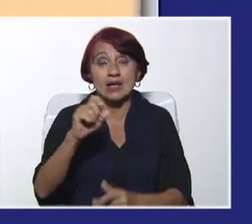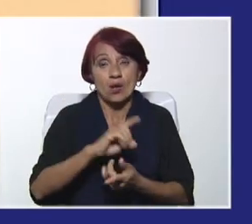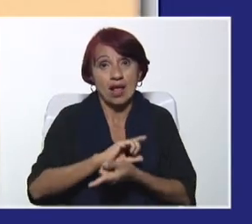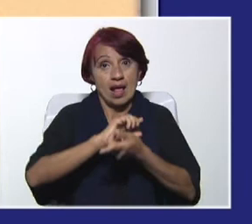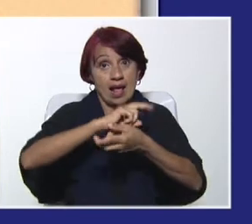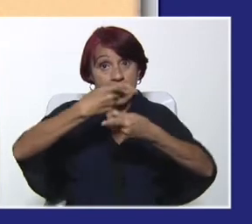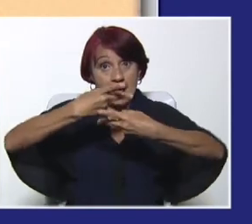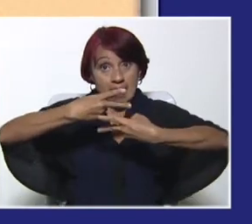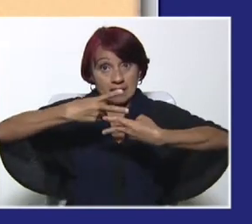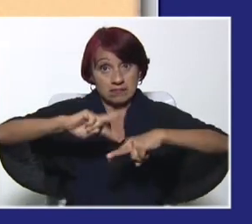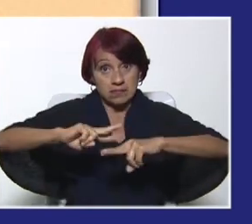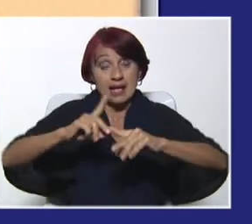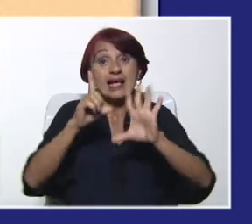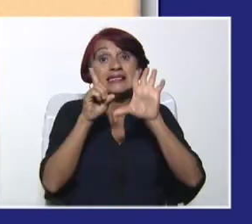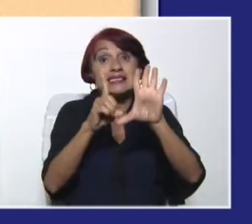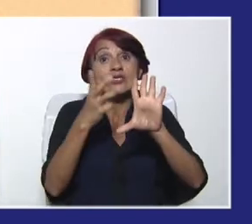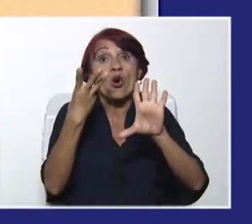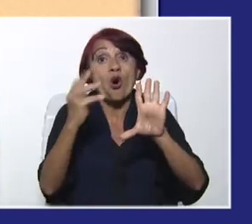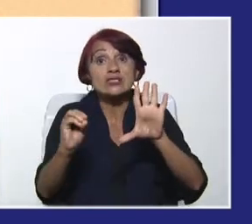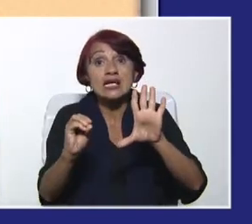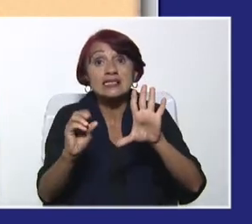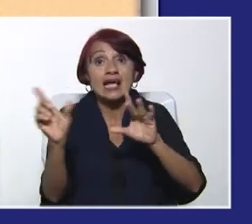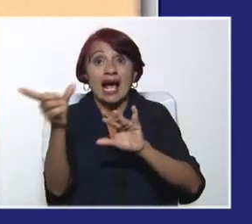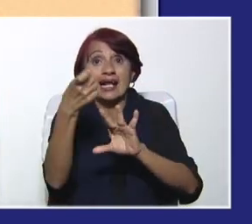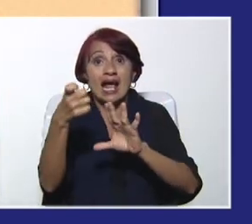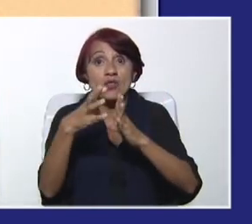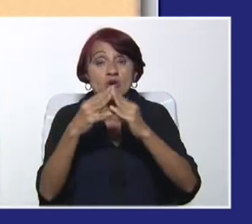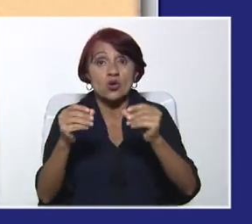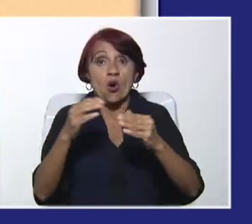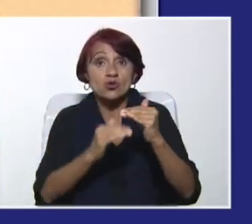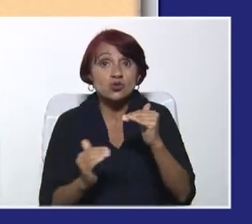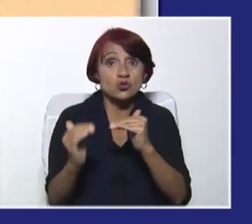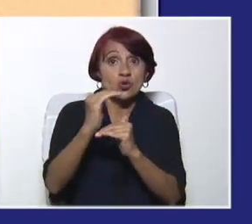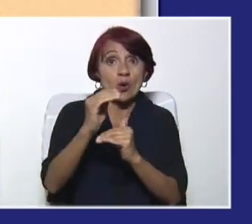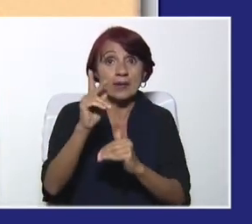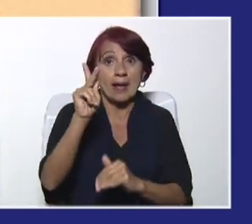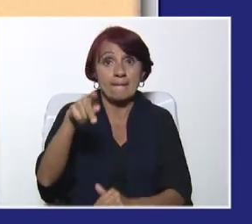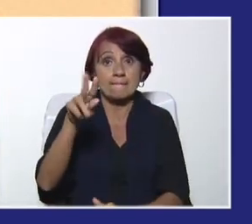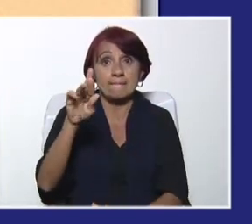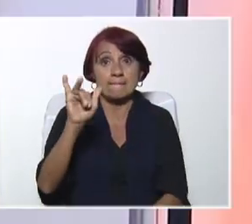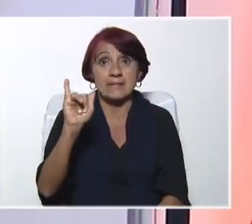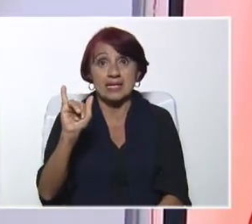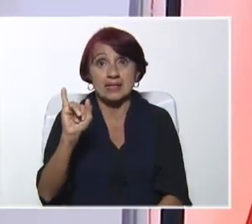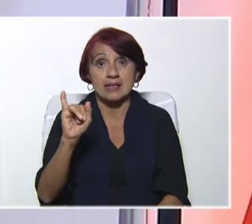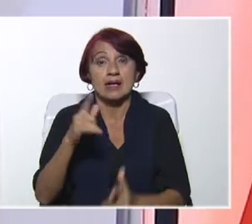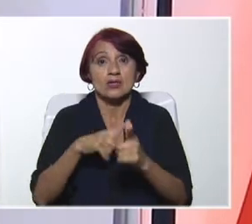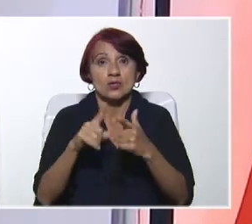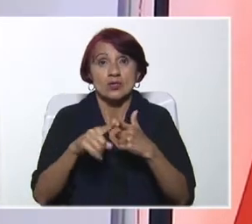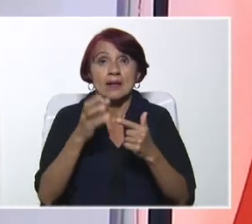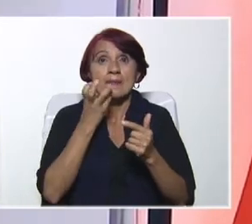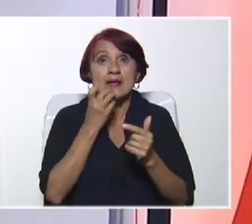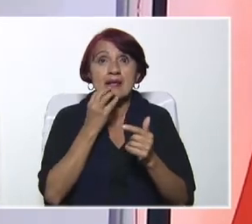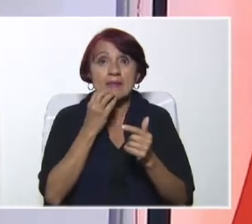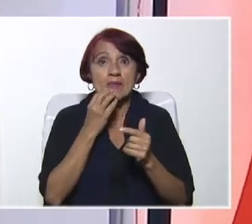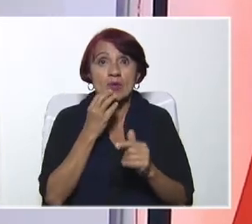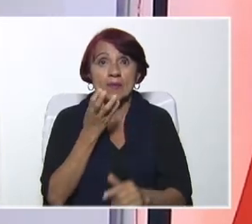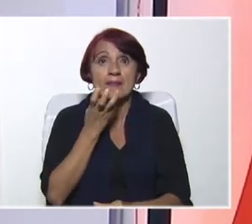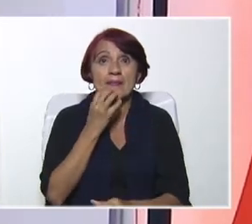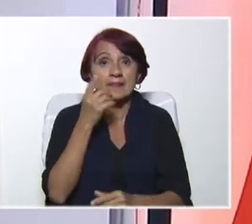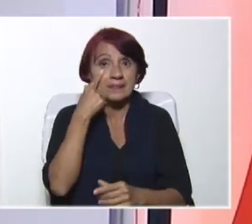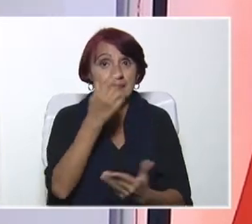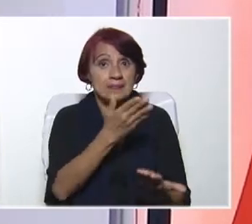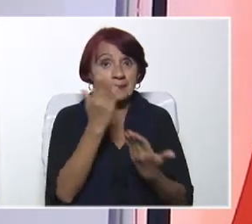inversa, sería 180 grados sobre pi. Veamos ahora un ejemplo en pizarra. Pasar